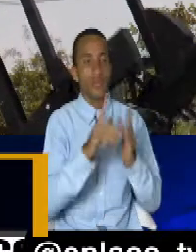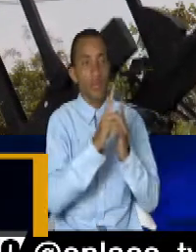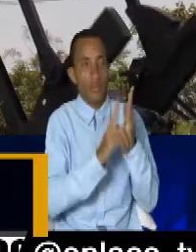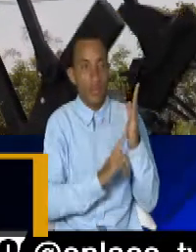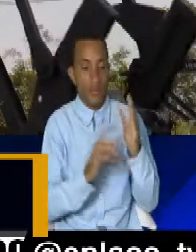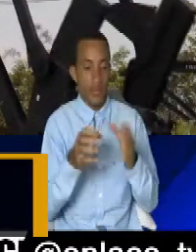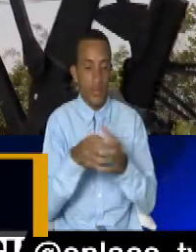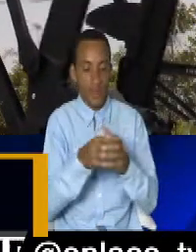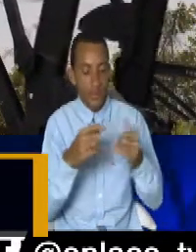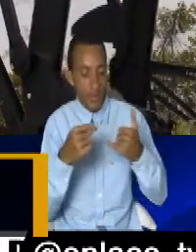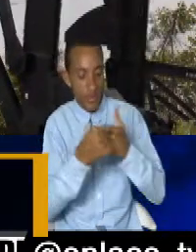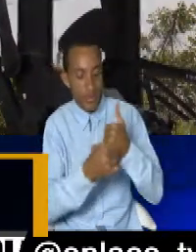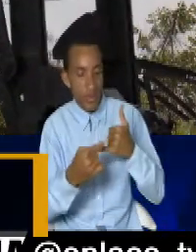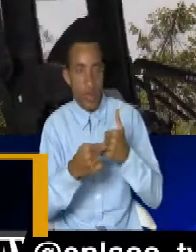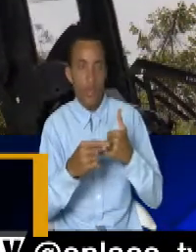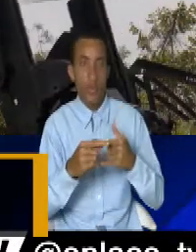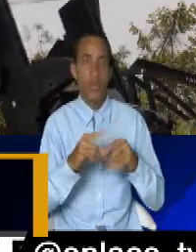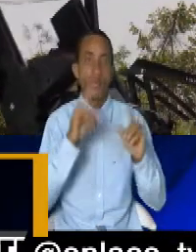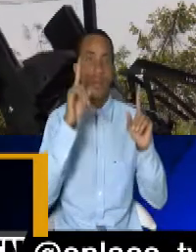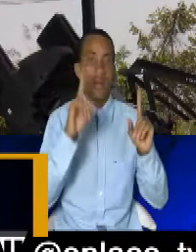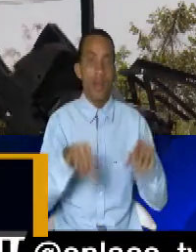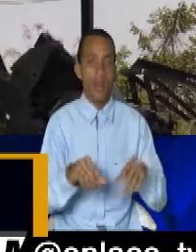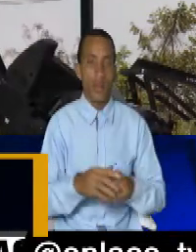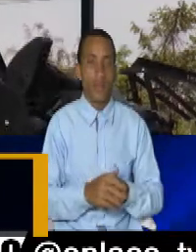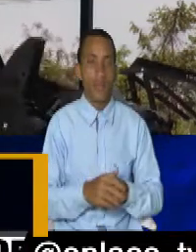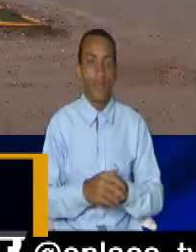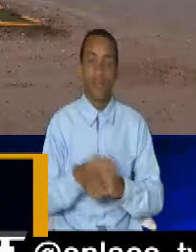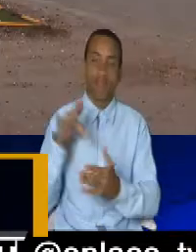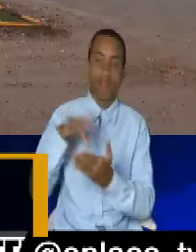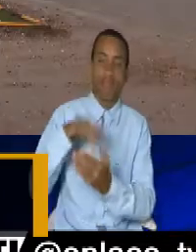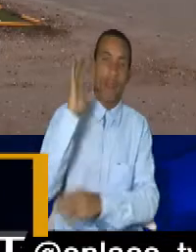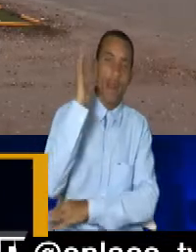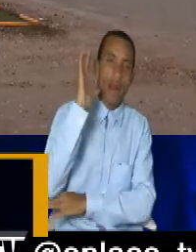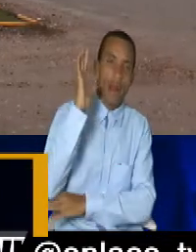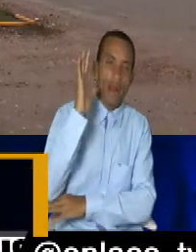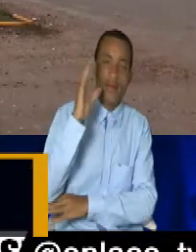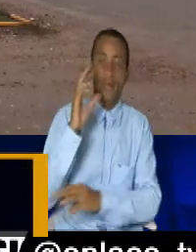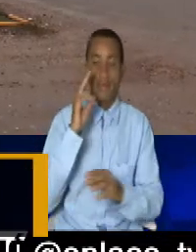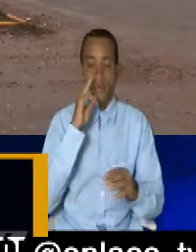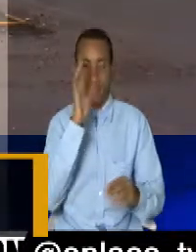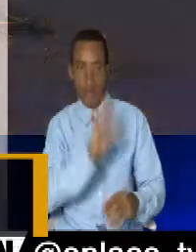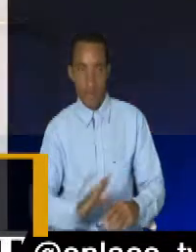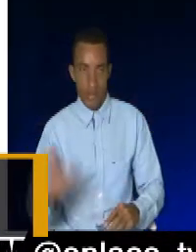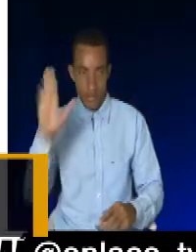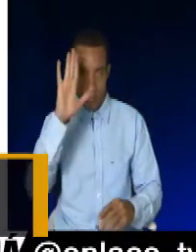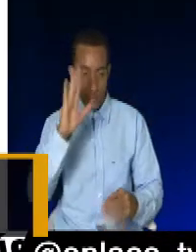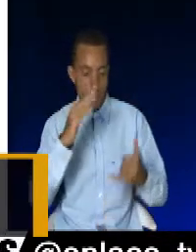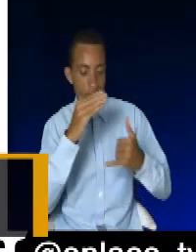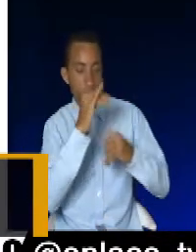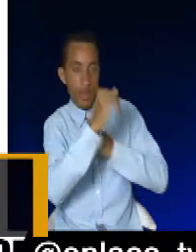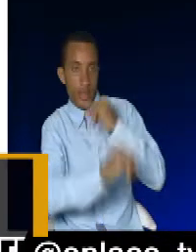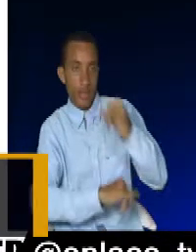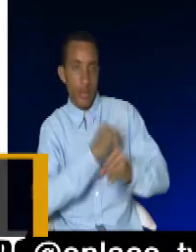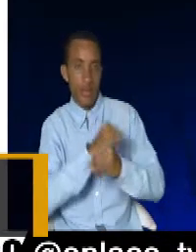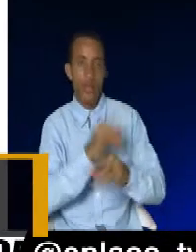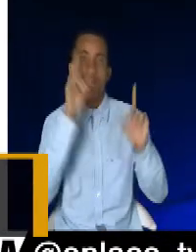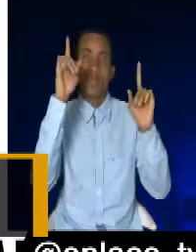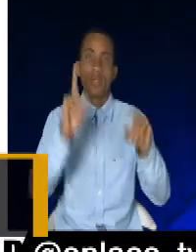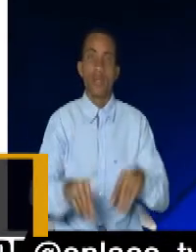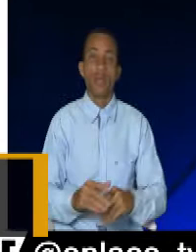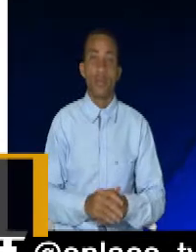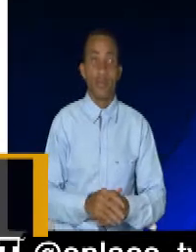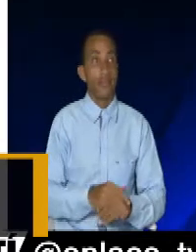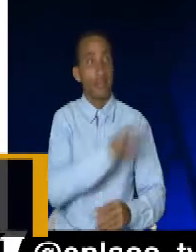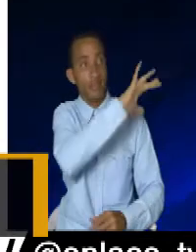Magdalena Medio. Tenemos panelistas de índole nacional e internacional. Viene el ministro de Minas,